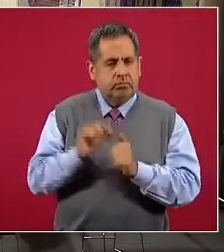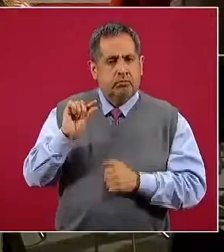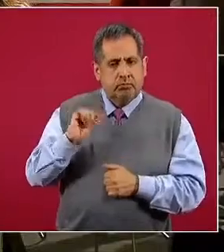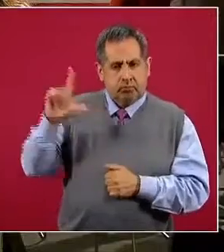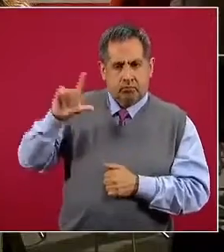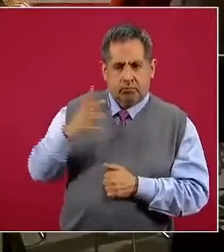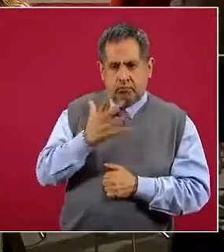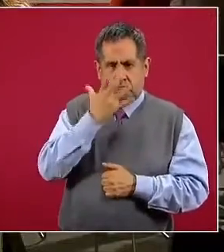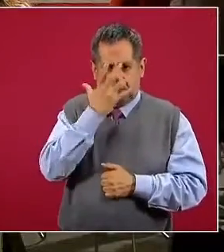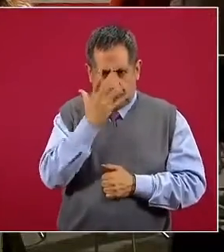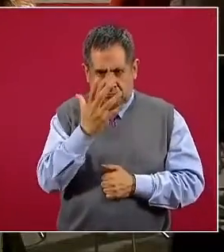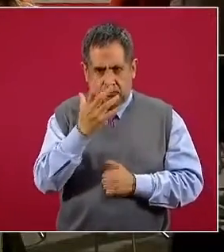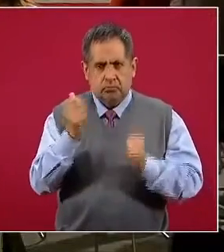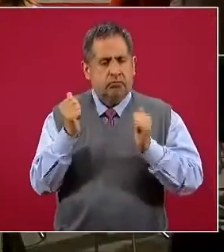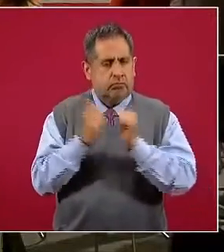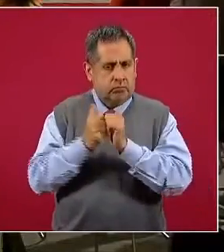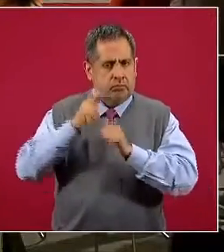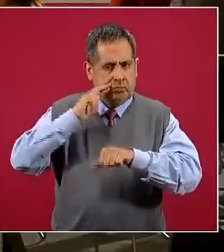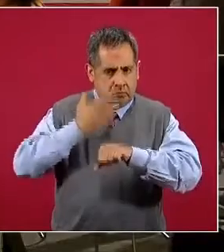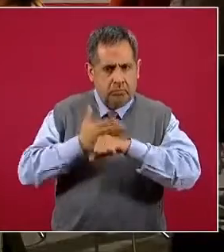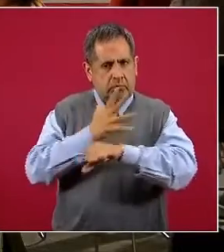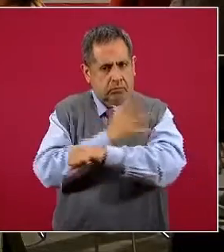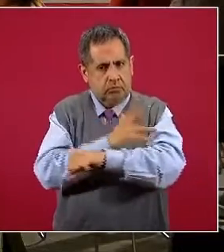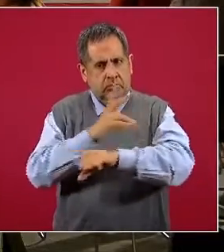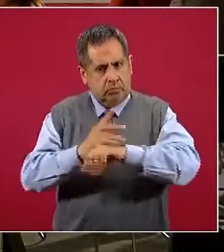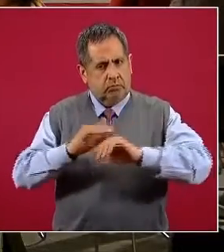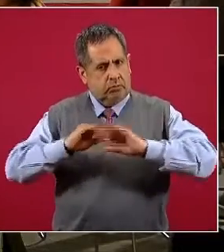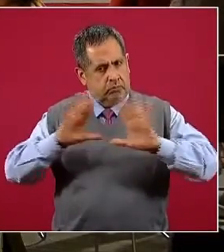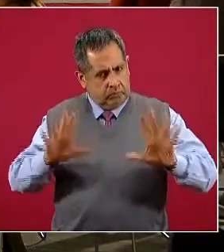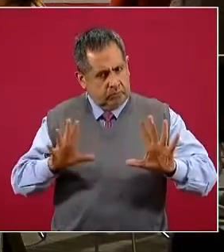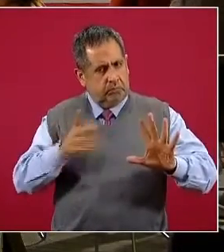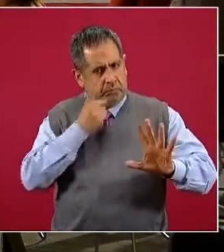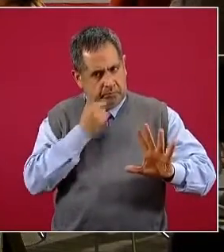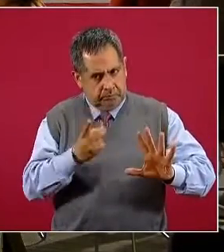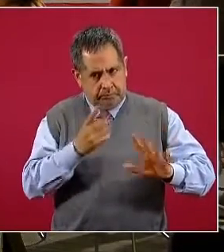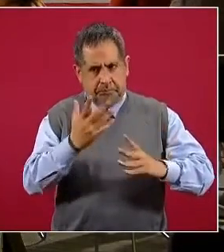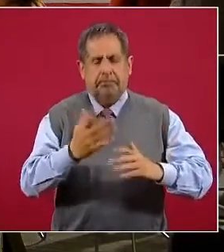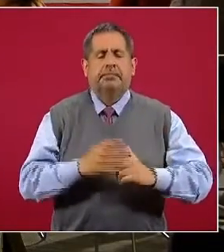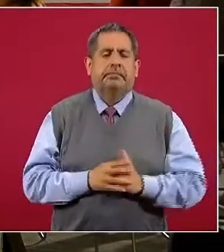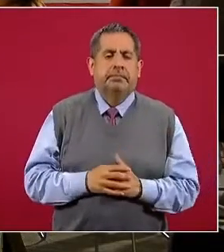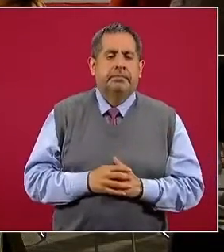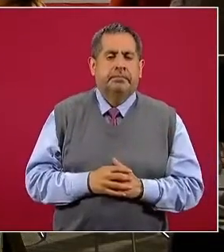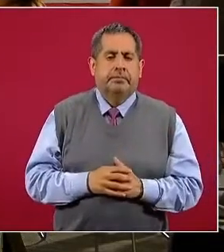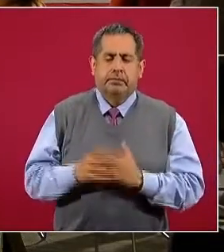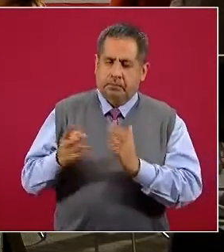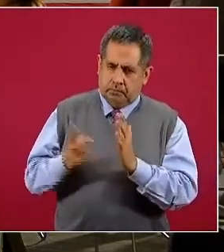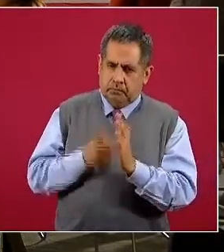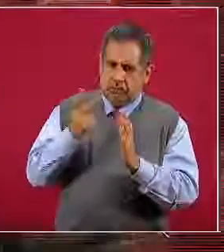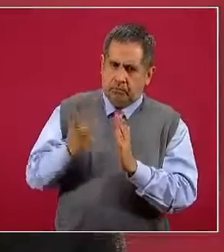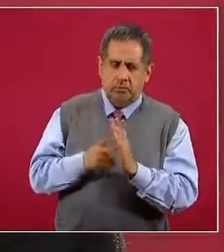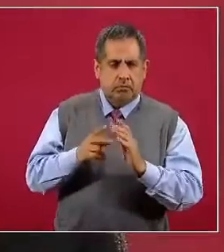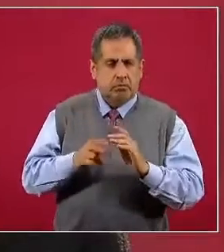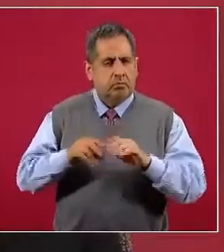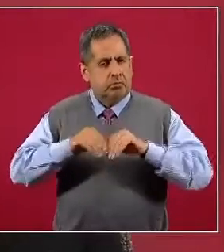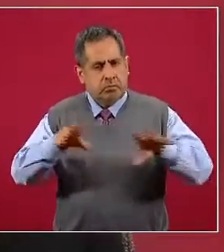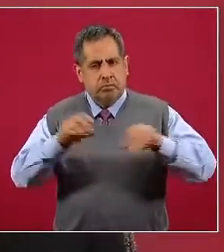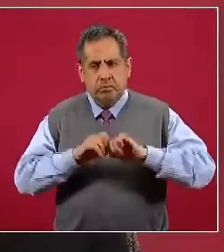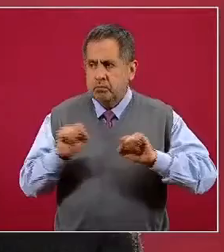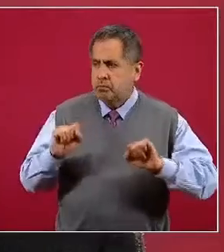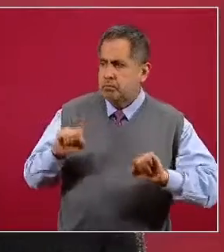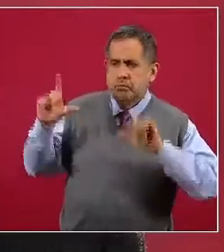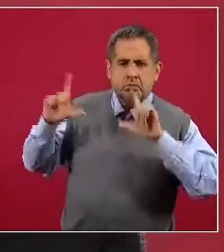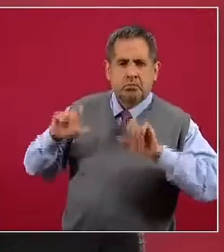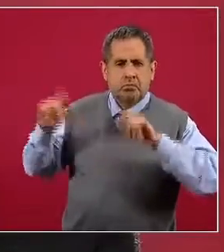manera seria y de manera absolutamente transparente. Como hemos comentado repetidamente y lo hemos mostrado con cifras todas